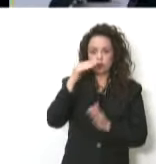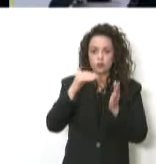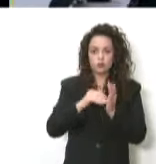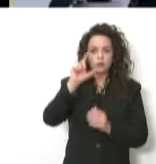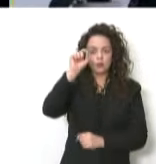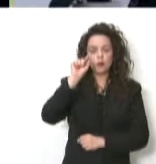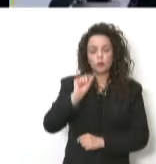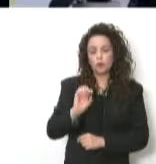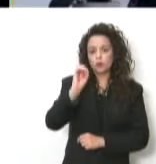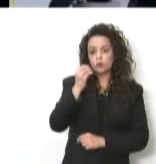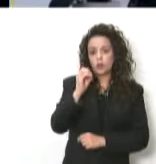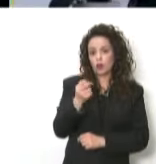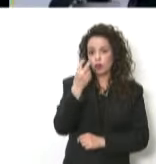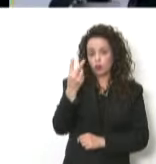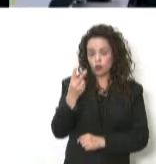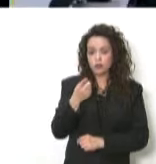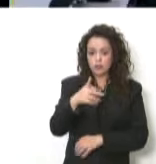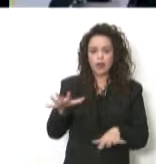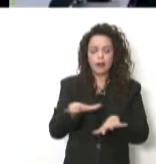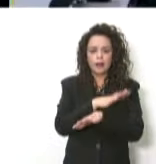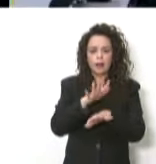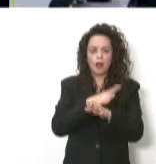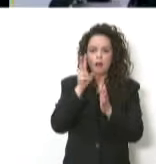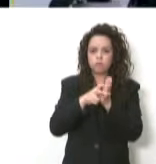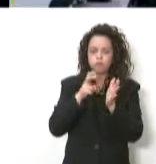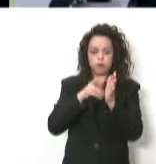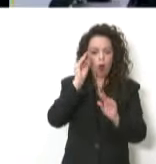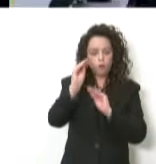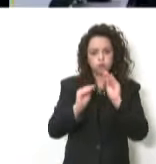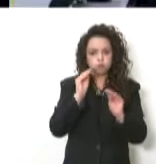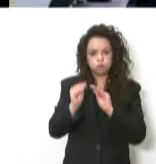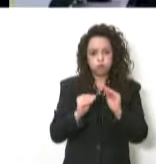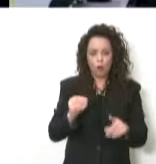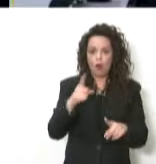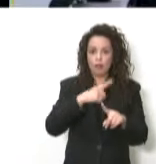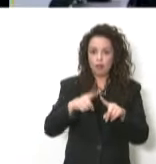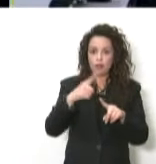ACT-PV-30-04-2020.02, mediante el cual se modifican y adicionan los diversos